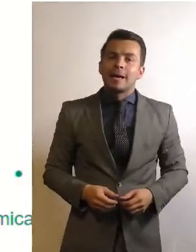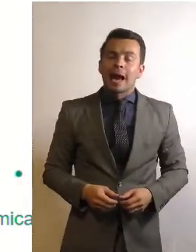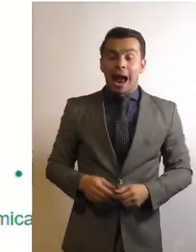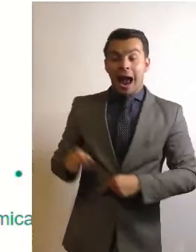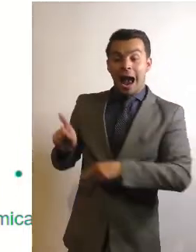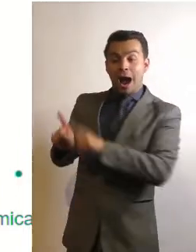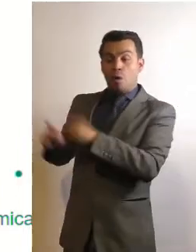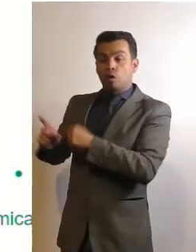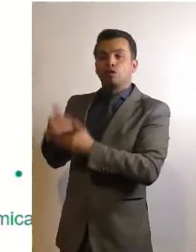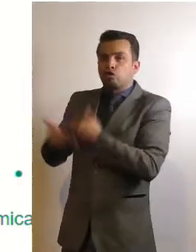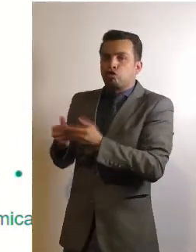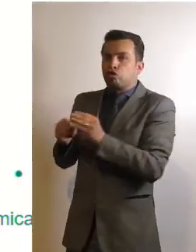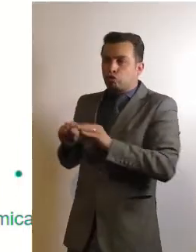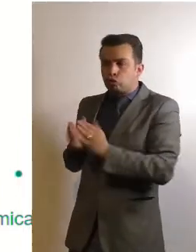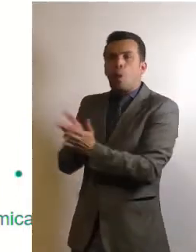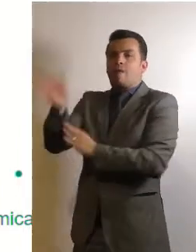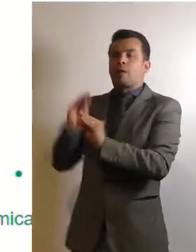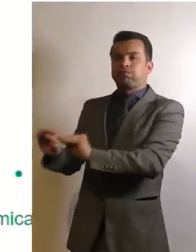tenemos 88